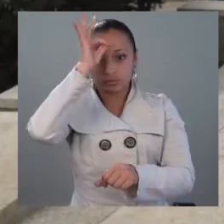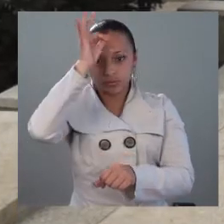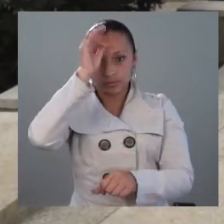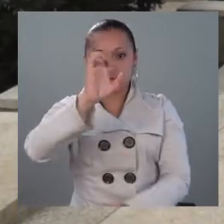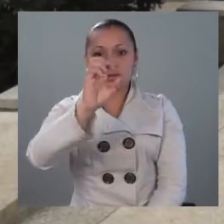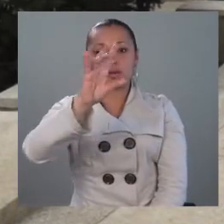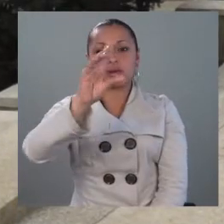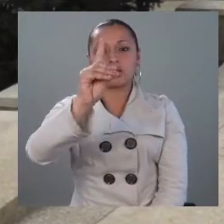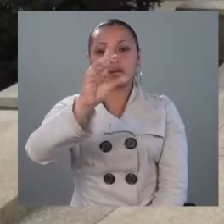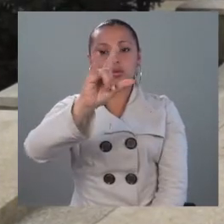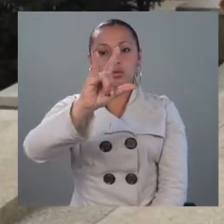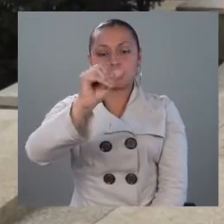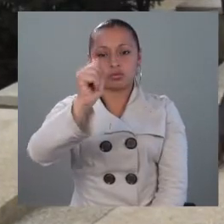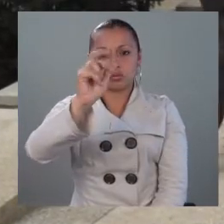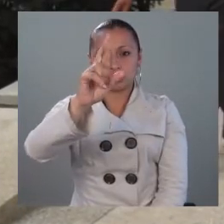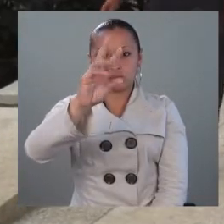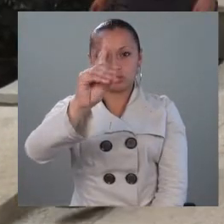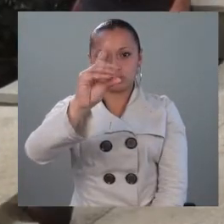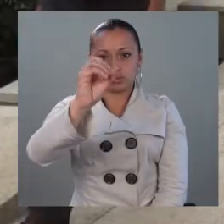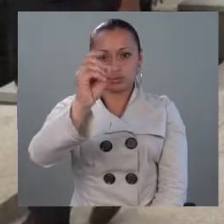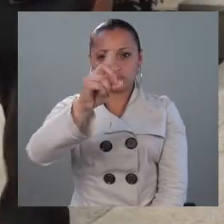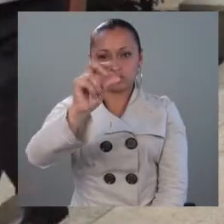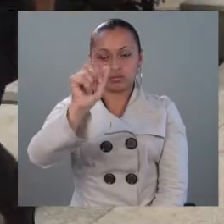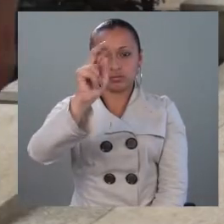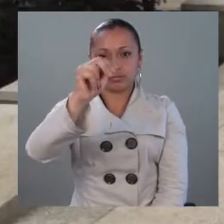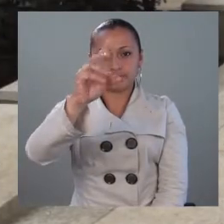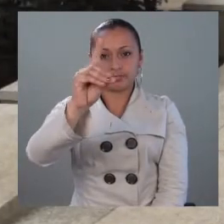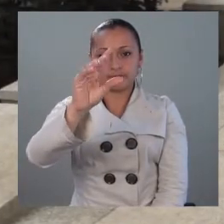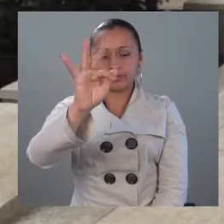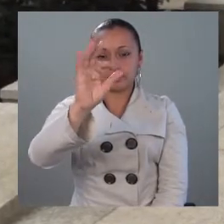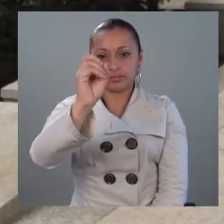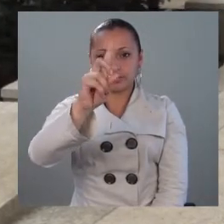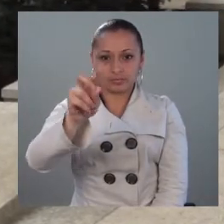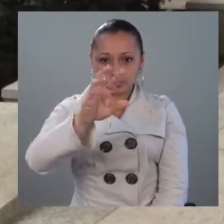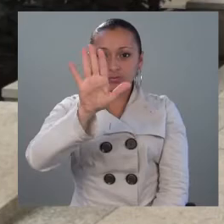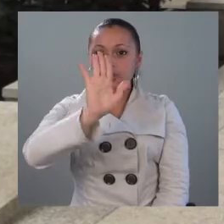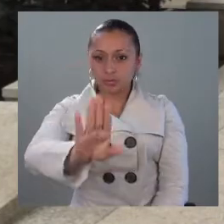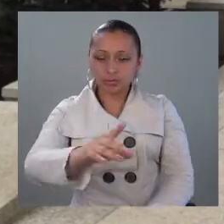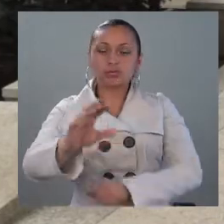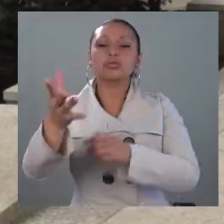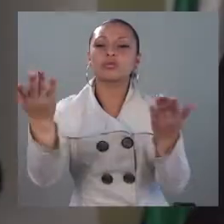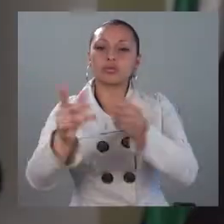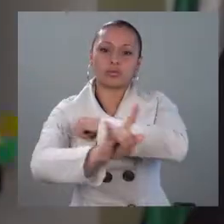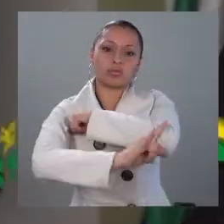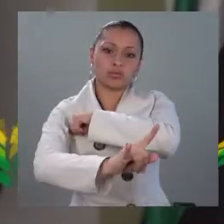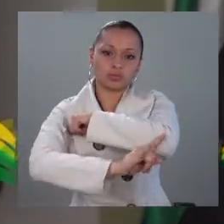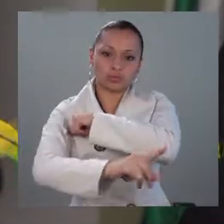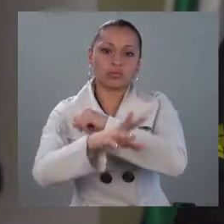es una de las instituciones beneficiarias como epicentro de la zona norte de Nariño. El Hospital Eduardo